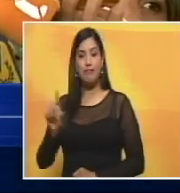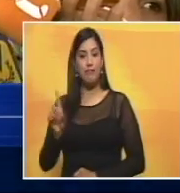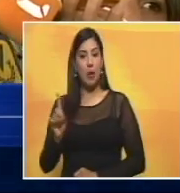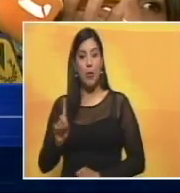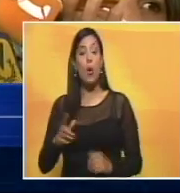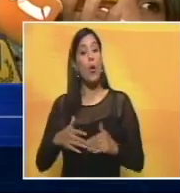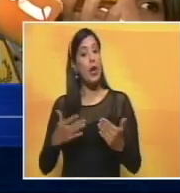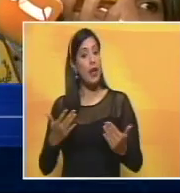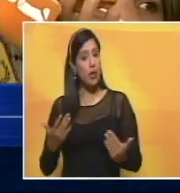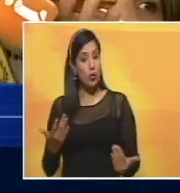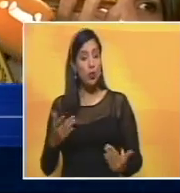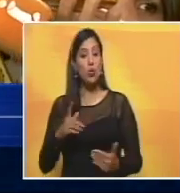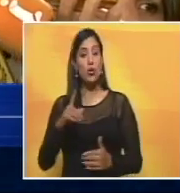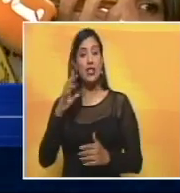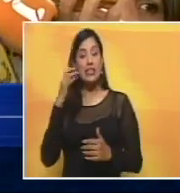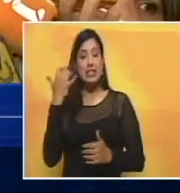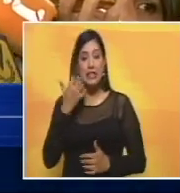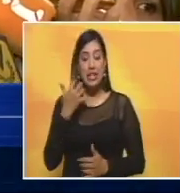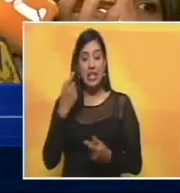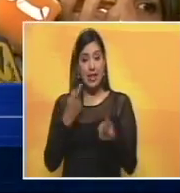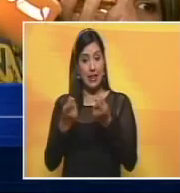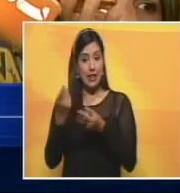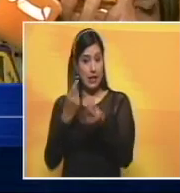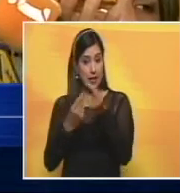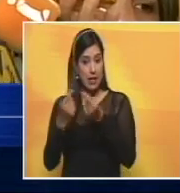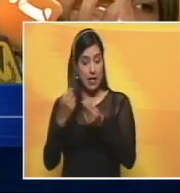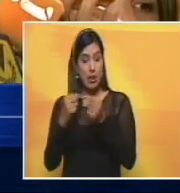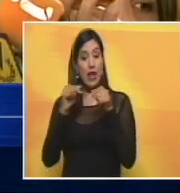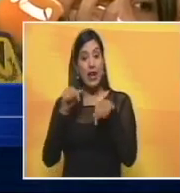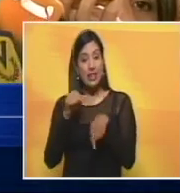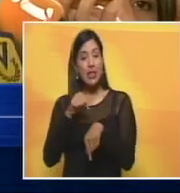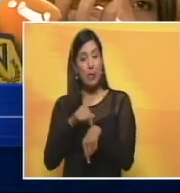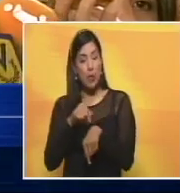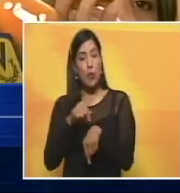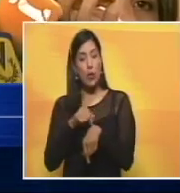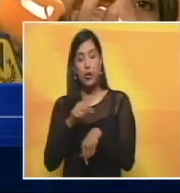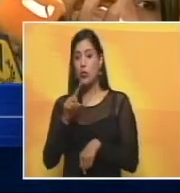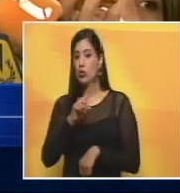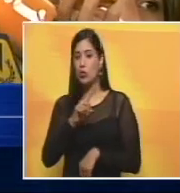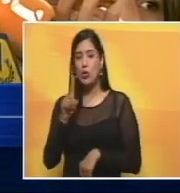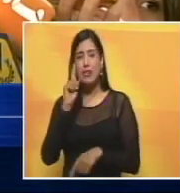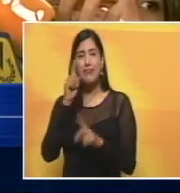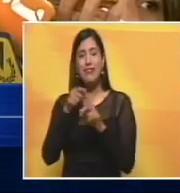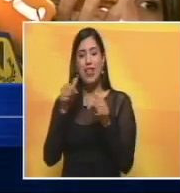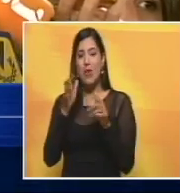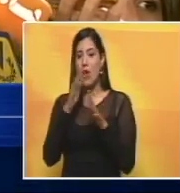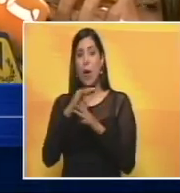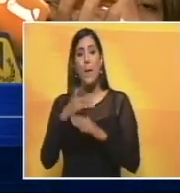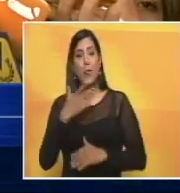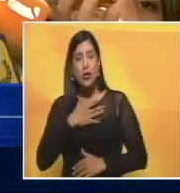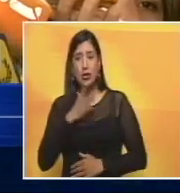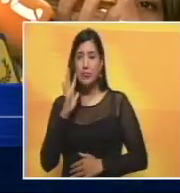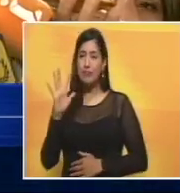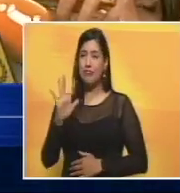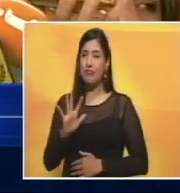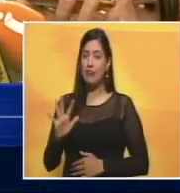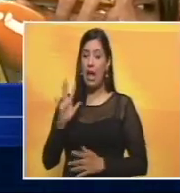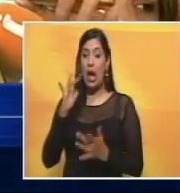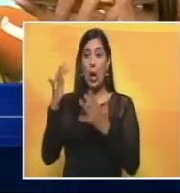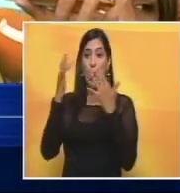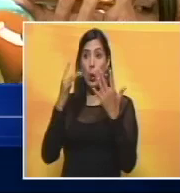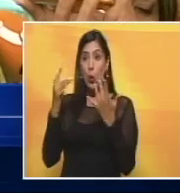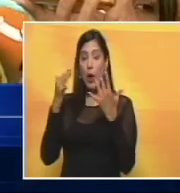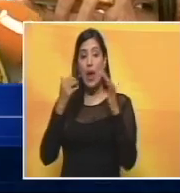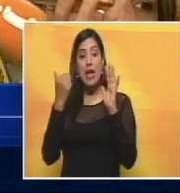por eso que la congelación de precios en estos momentos no es viable, aunque a nosotros nos parece algo